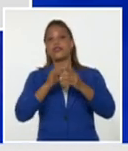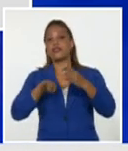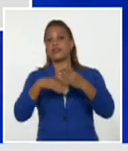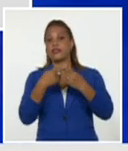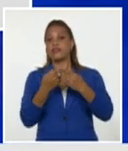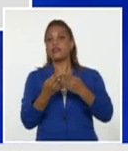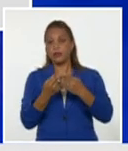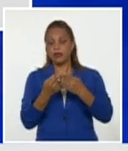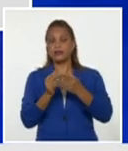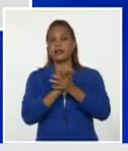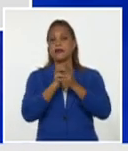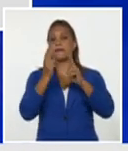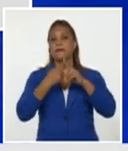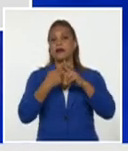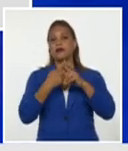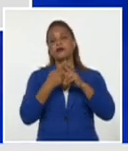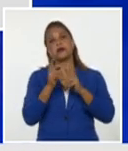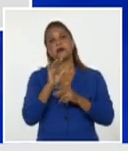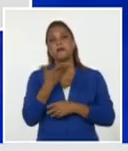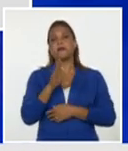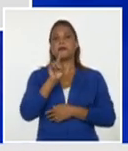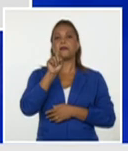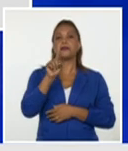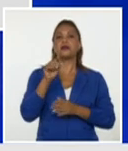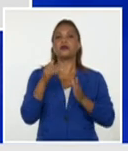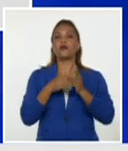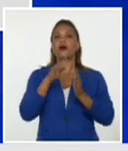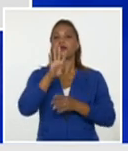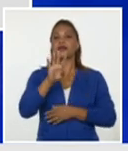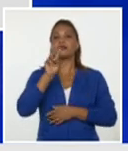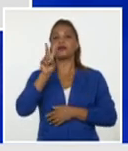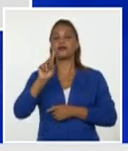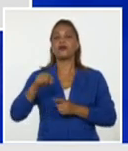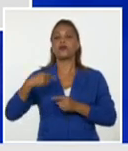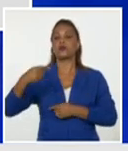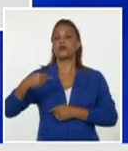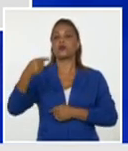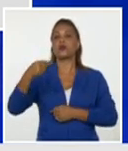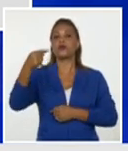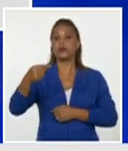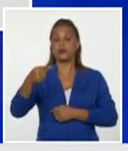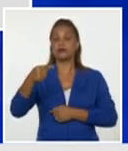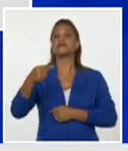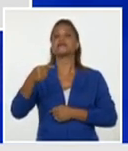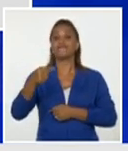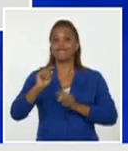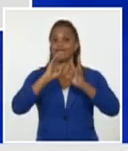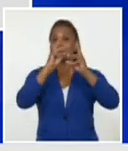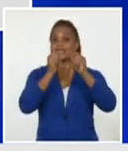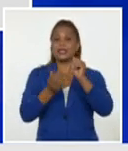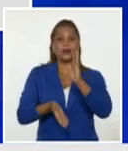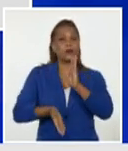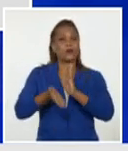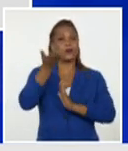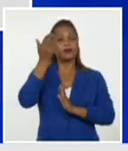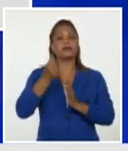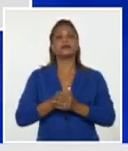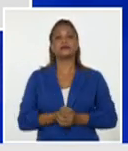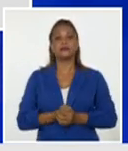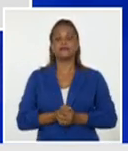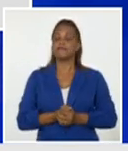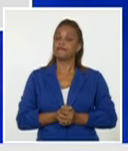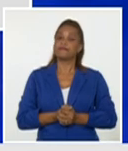promediando 1.042 por día, cifra muy elevada que no se